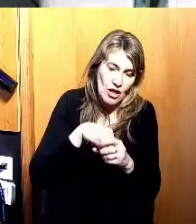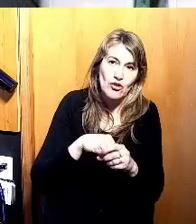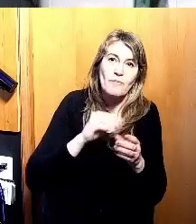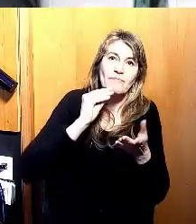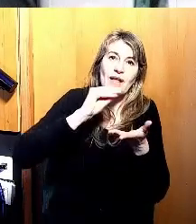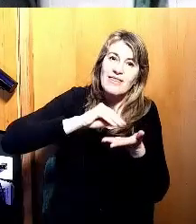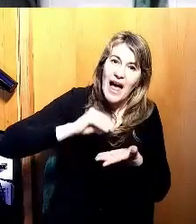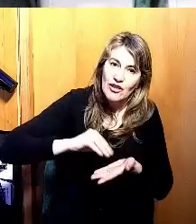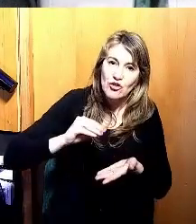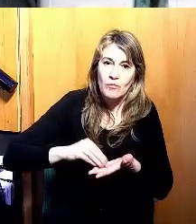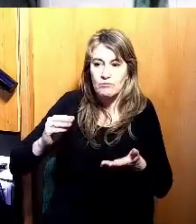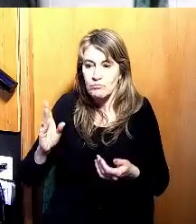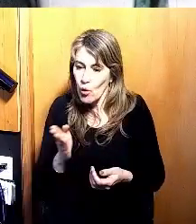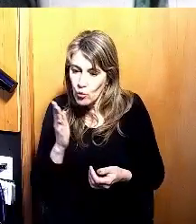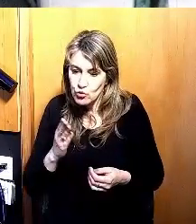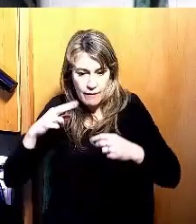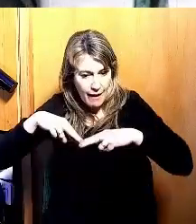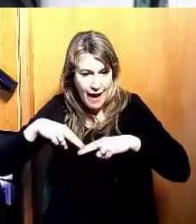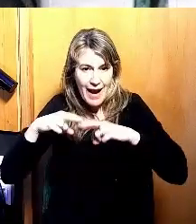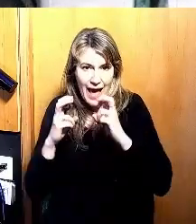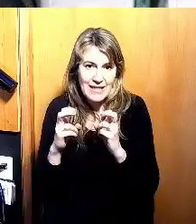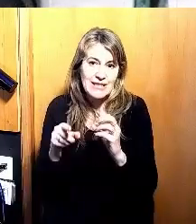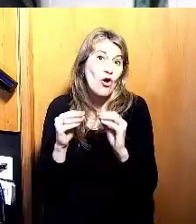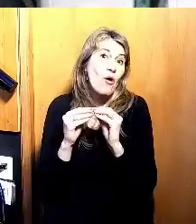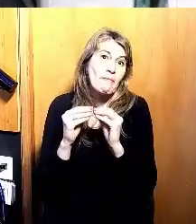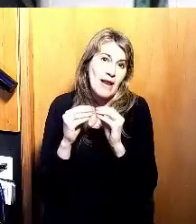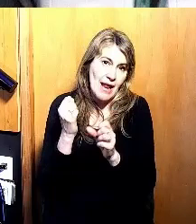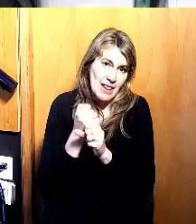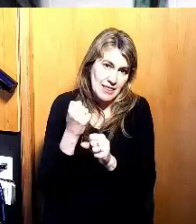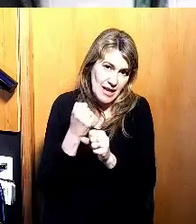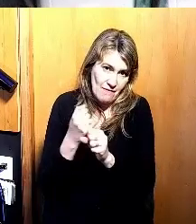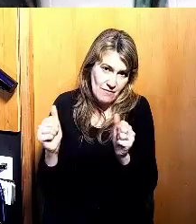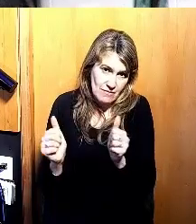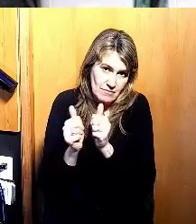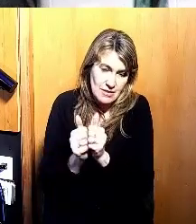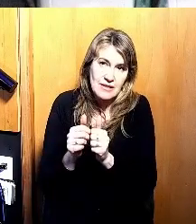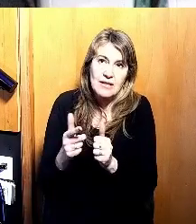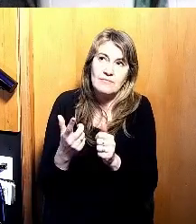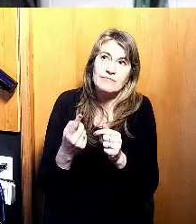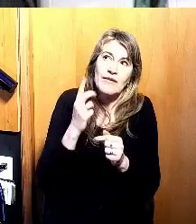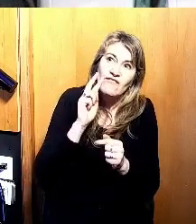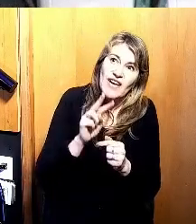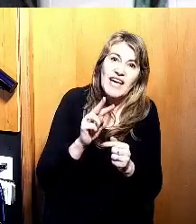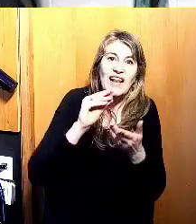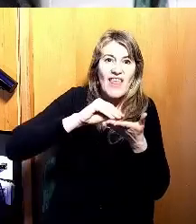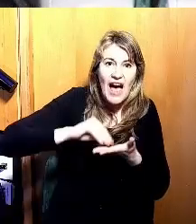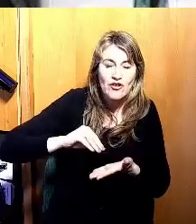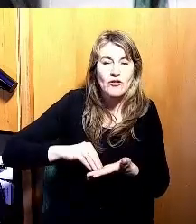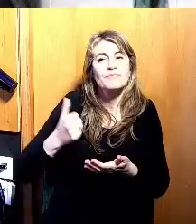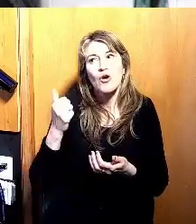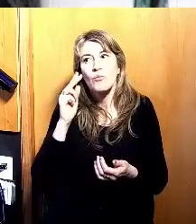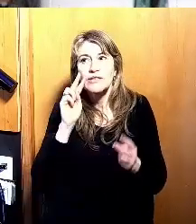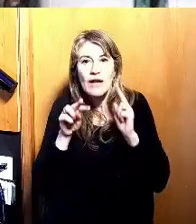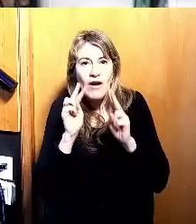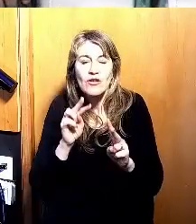datos, producción y análisis, con una compañera de allí. Como parte de la estrategia de datos, produjimos este observatorio de